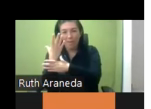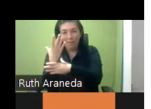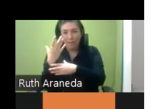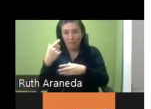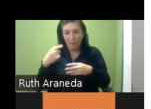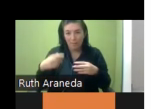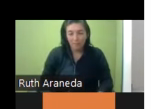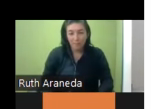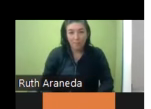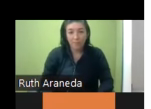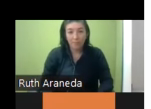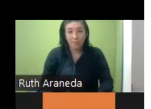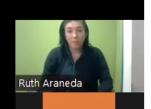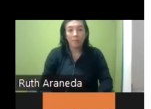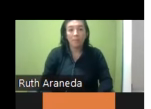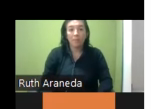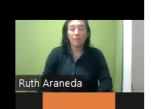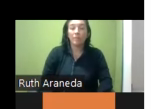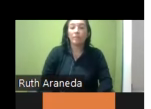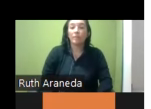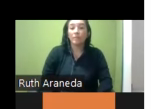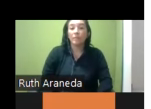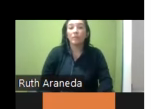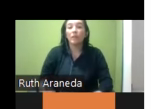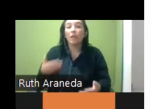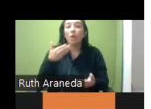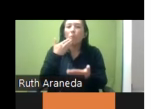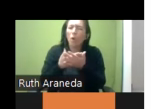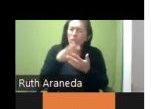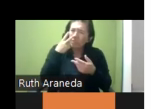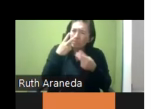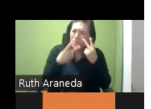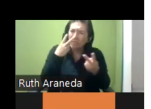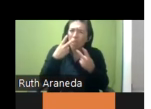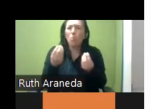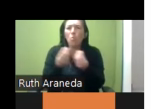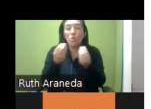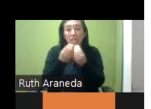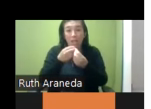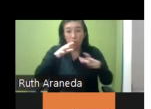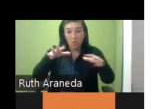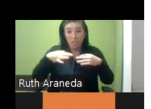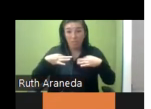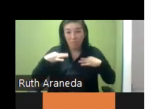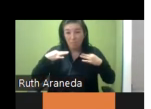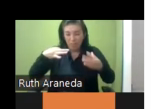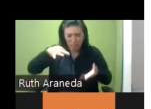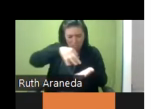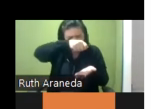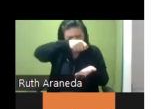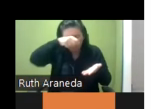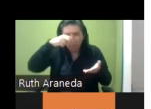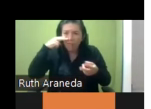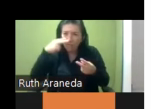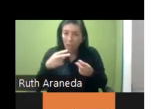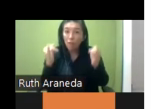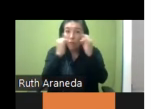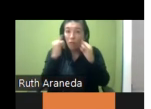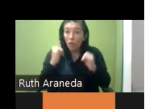Eh, Cuando se ve mucho textil y uno empieza a indagar por las formas de las